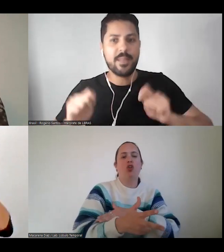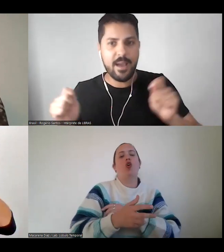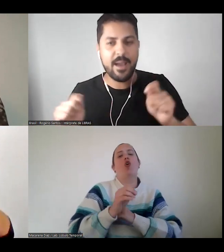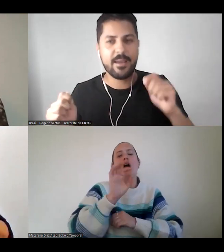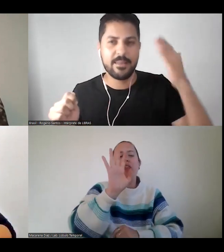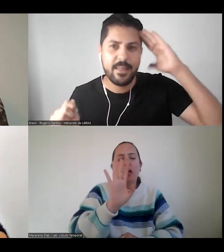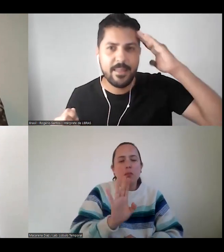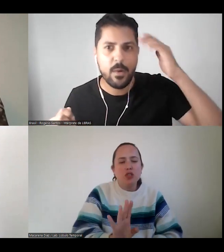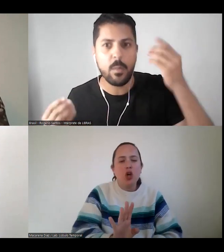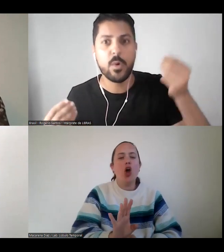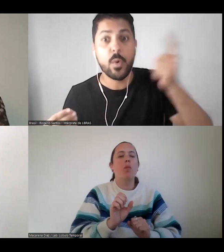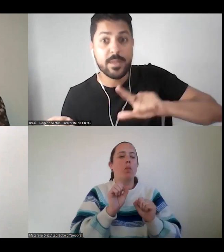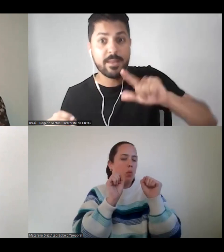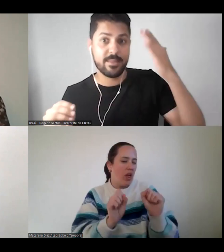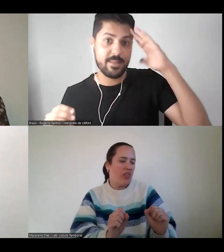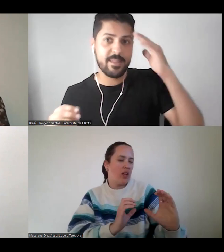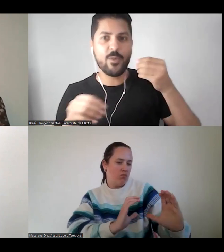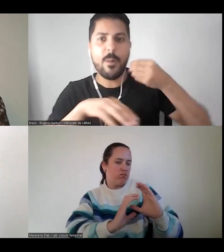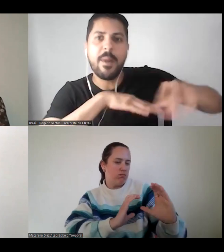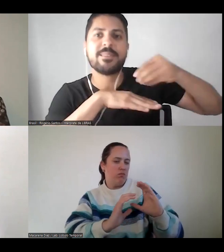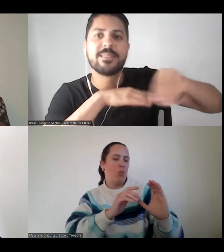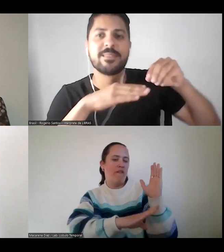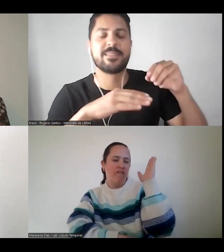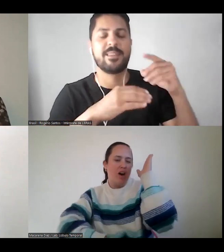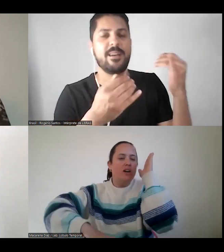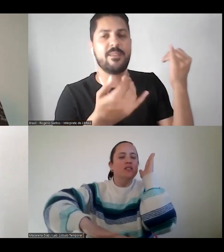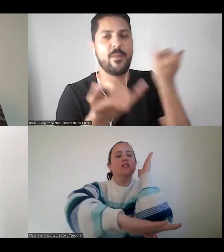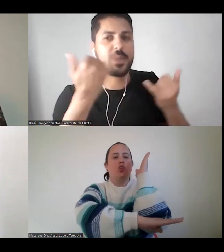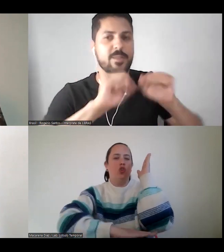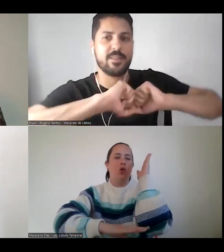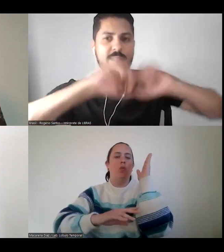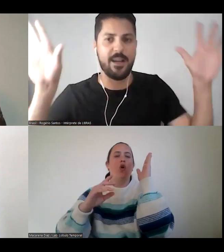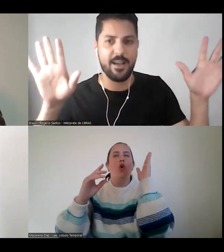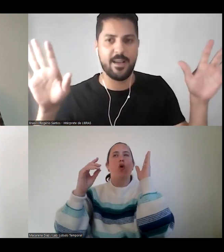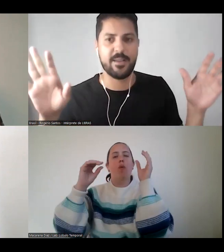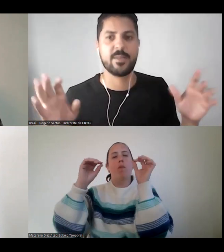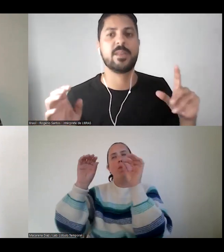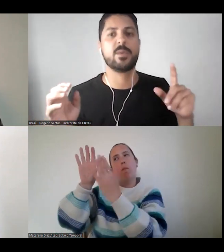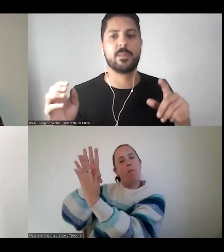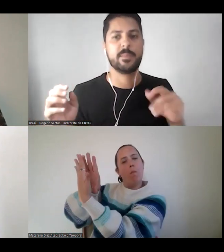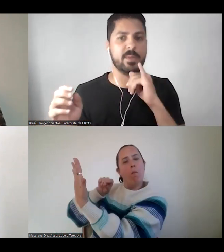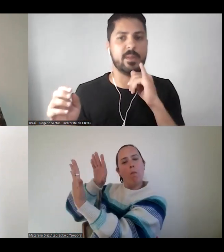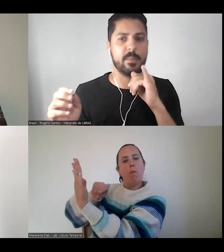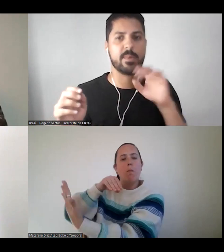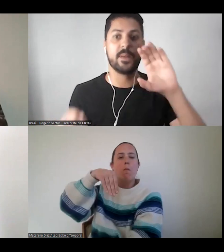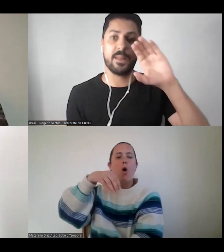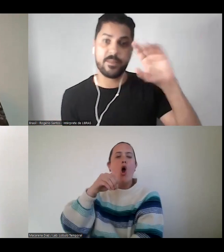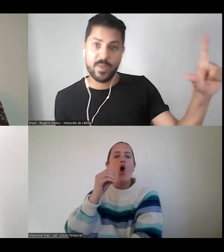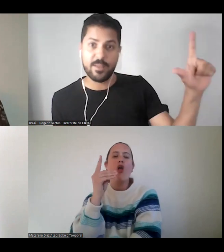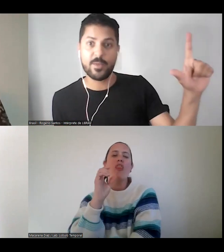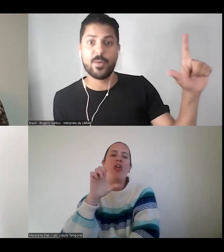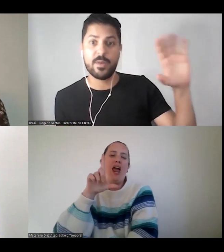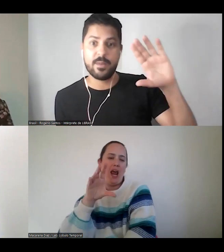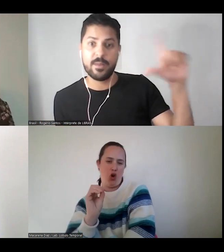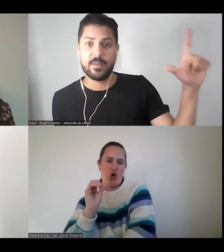y la diferencia que se quiso transmitir también. Ustedes pueden describir a través de los clasificadores y lo hacen